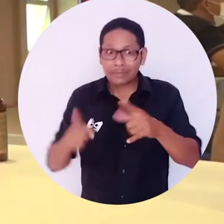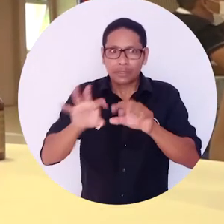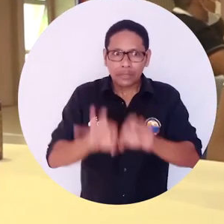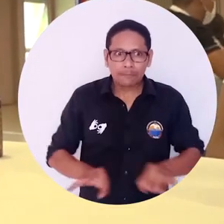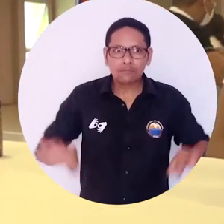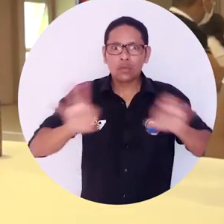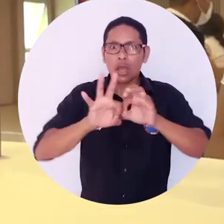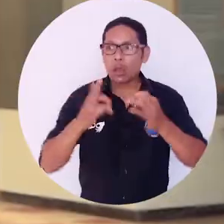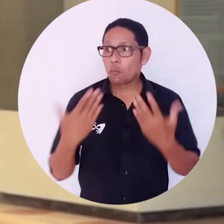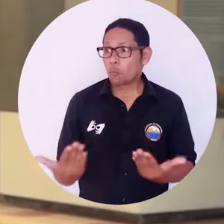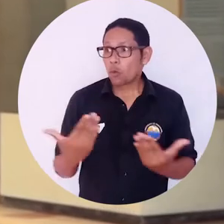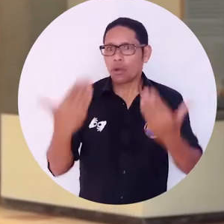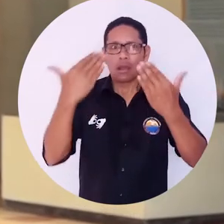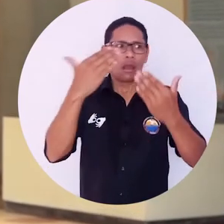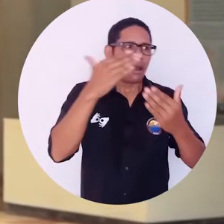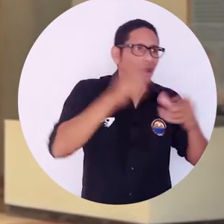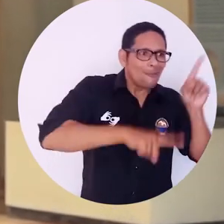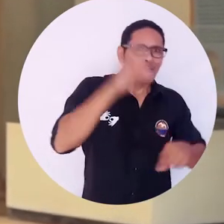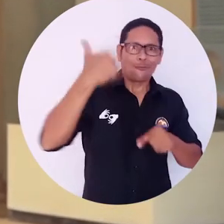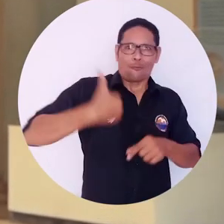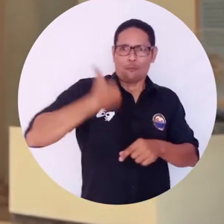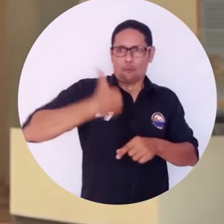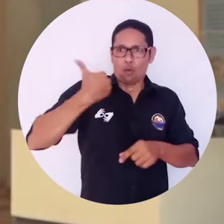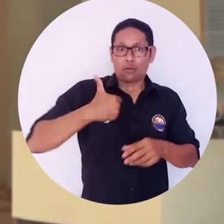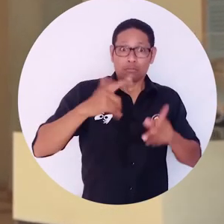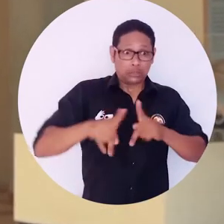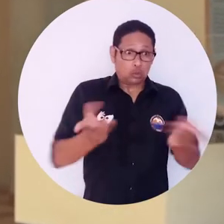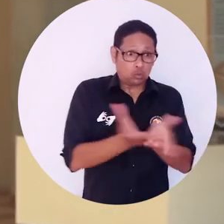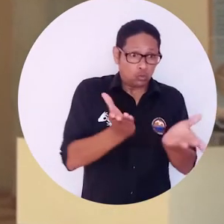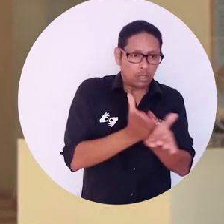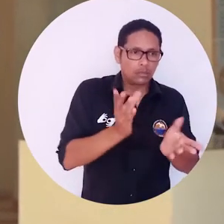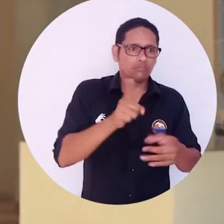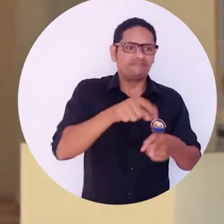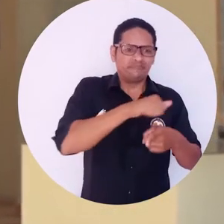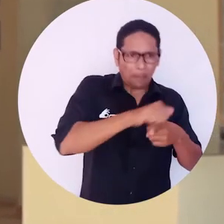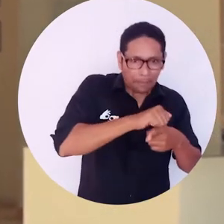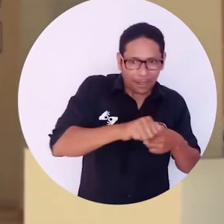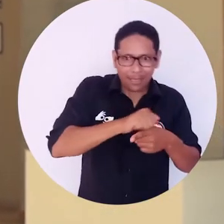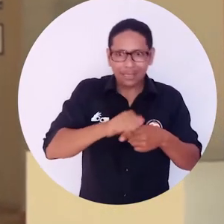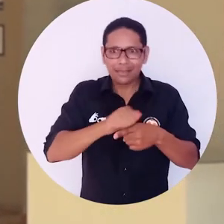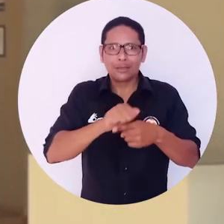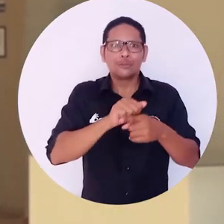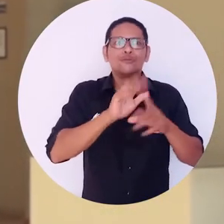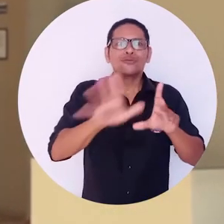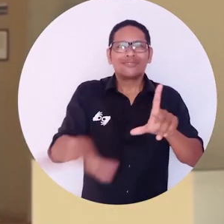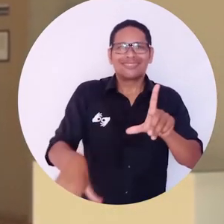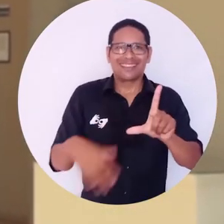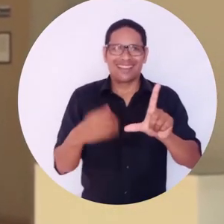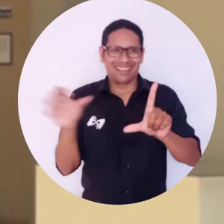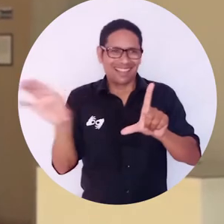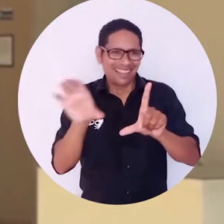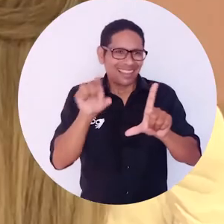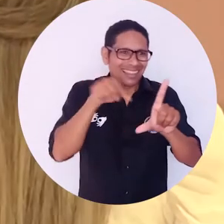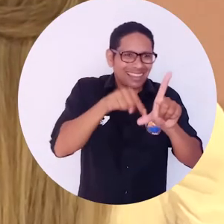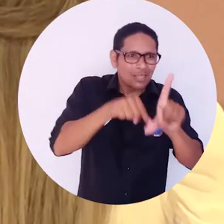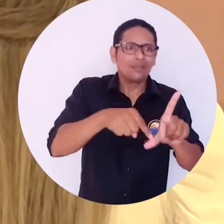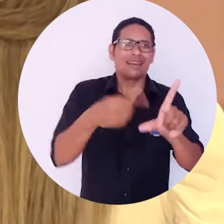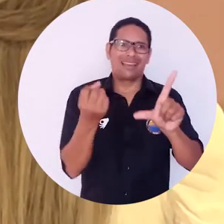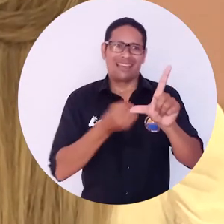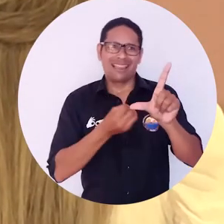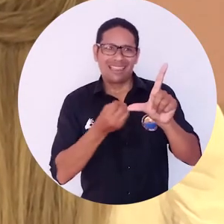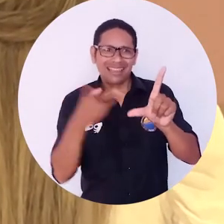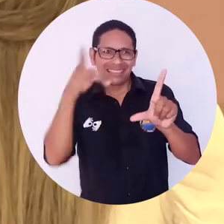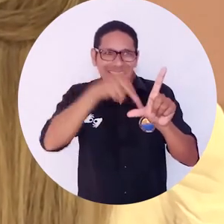beneficio de algunos jóvenes que sean estudiantes o practicantes del programa de licenciatura en preescolar. Esa sería una de las iniciativas. Con